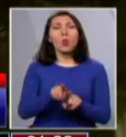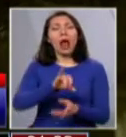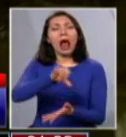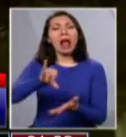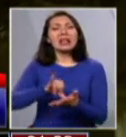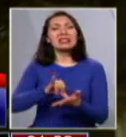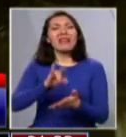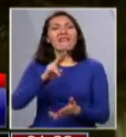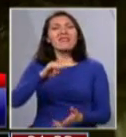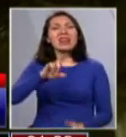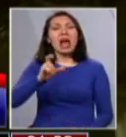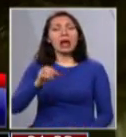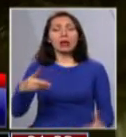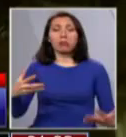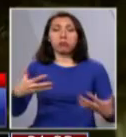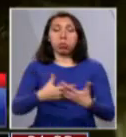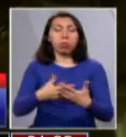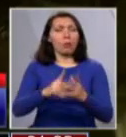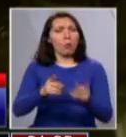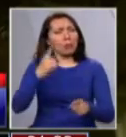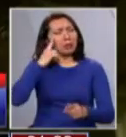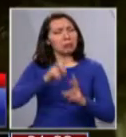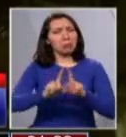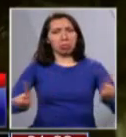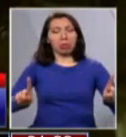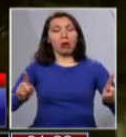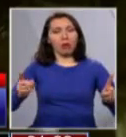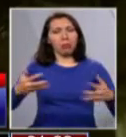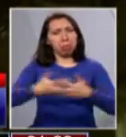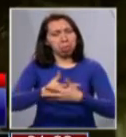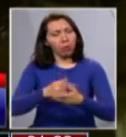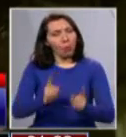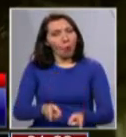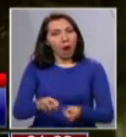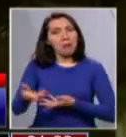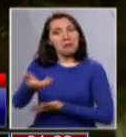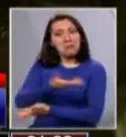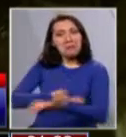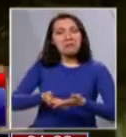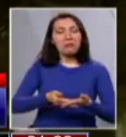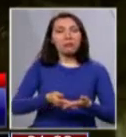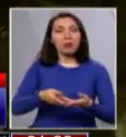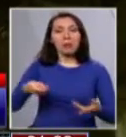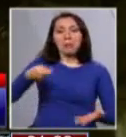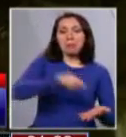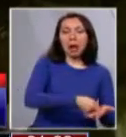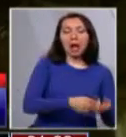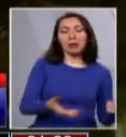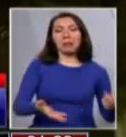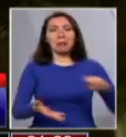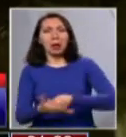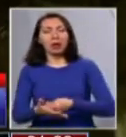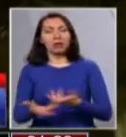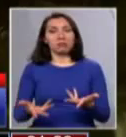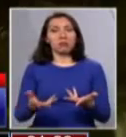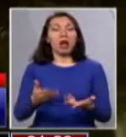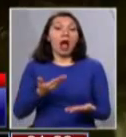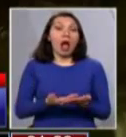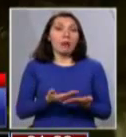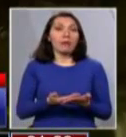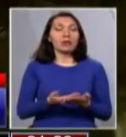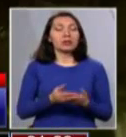que nunca se iban a juntar al final se juntaron no es cierto y compartían y se financiaban y se hacían favores